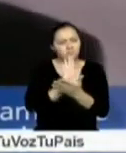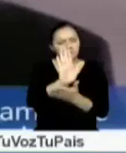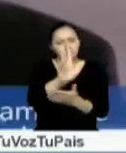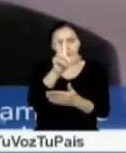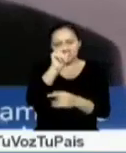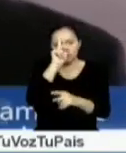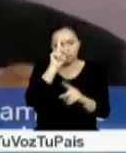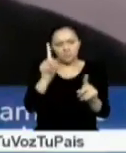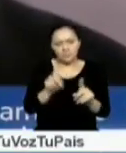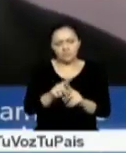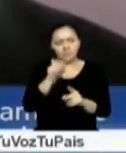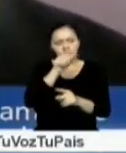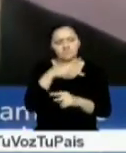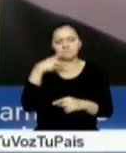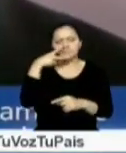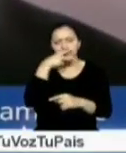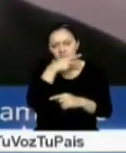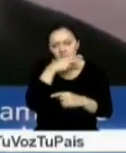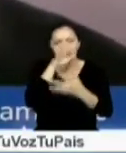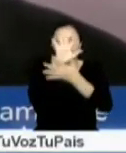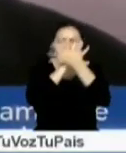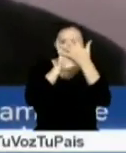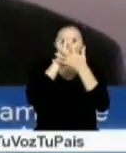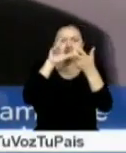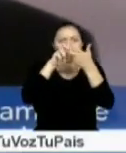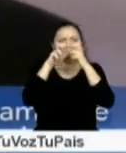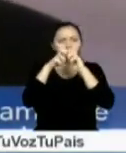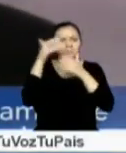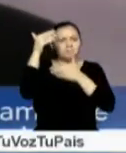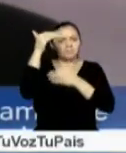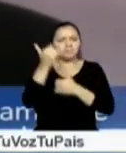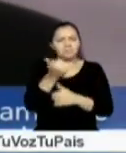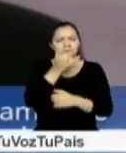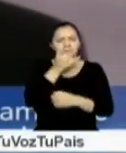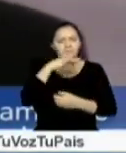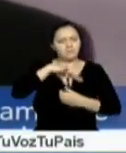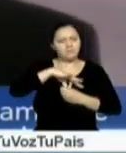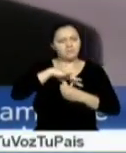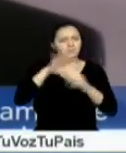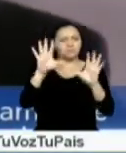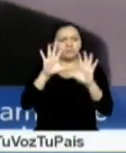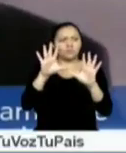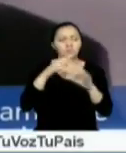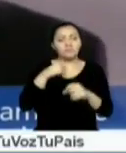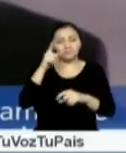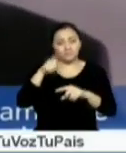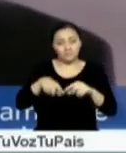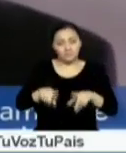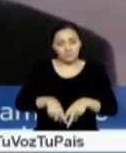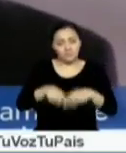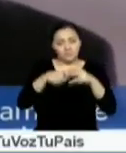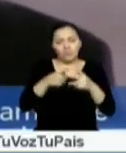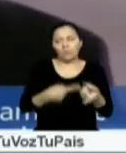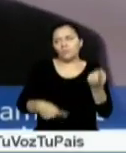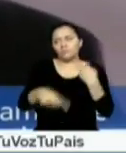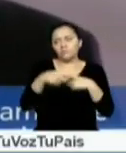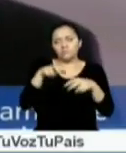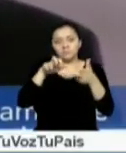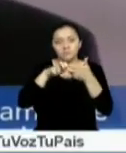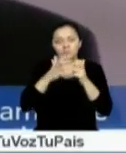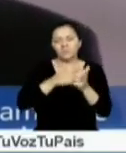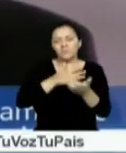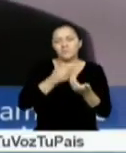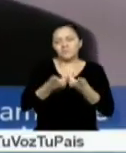contundente a la mentira y a la infamia como estrategia política electoral no podemos empezar a generar sociedades que se basen en la